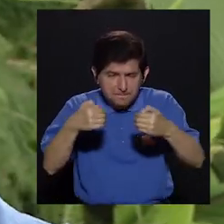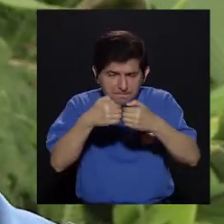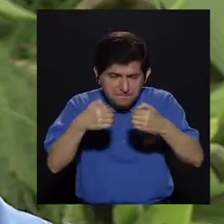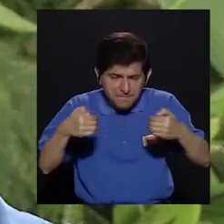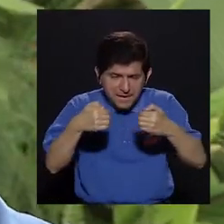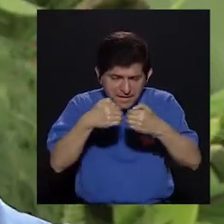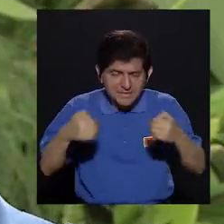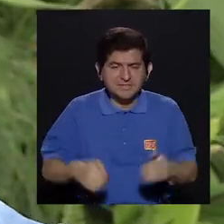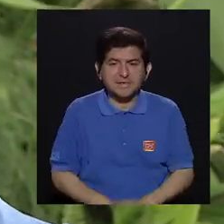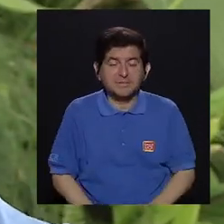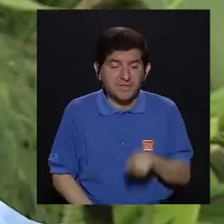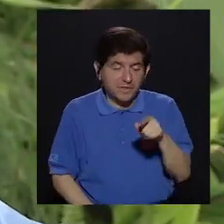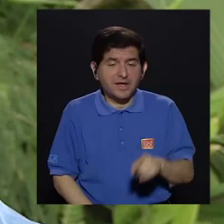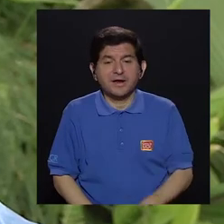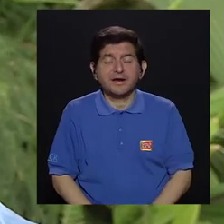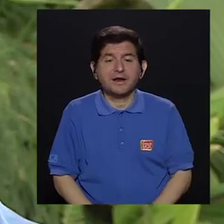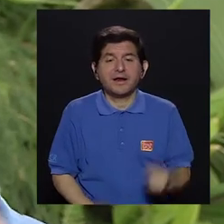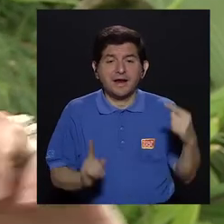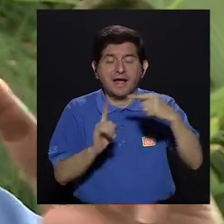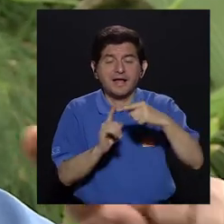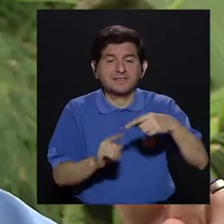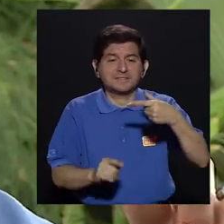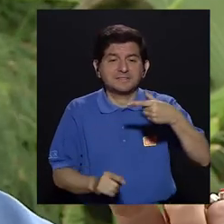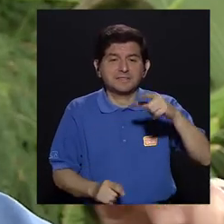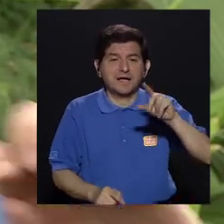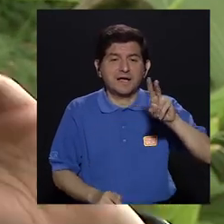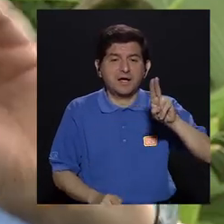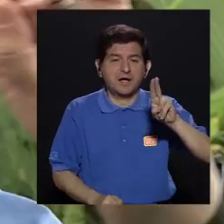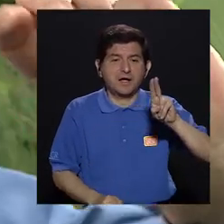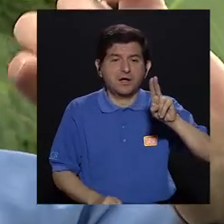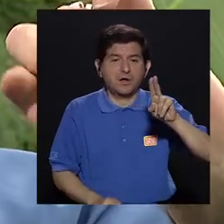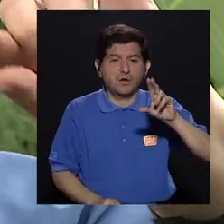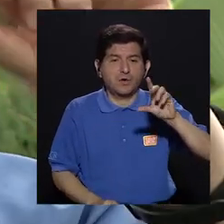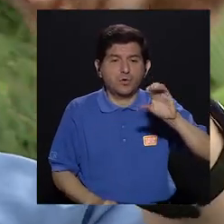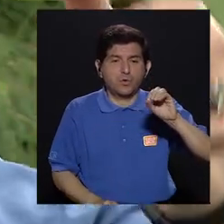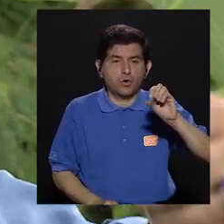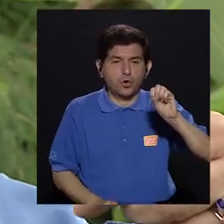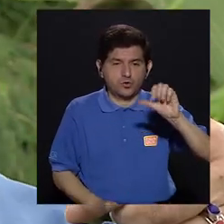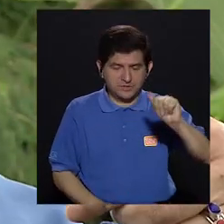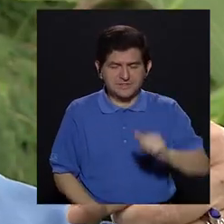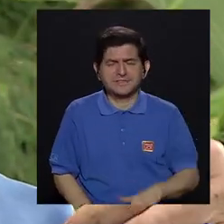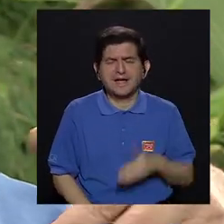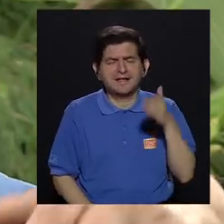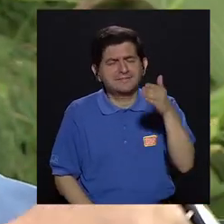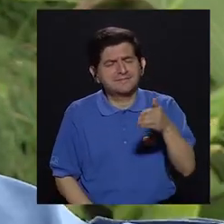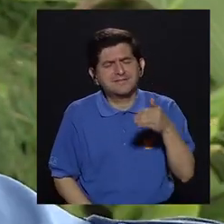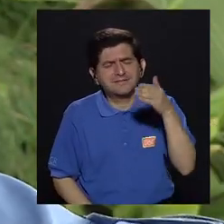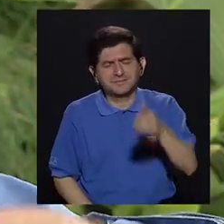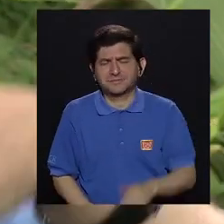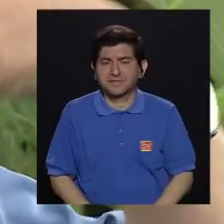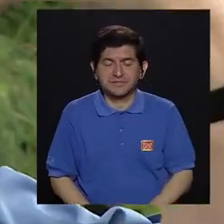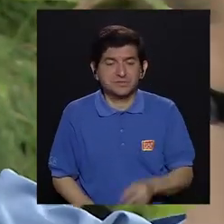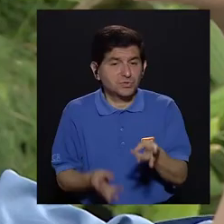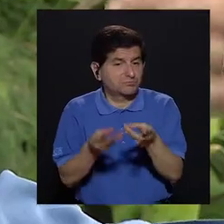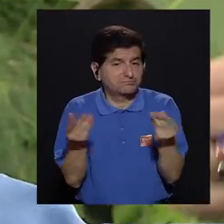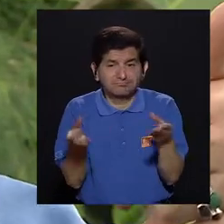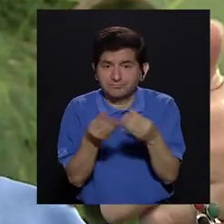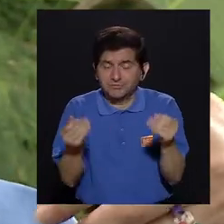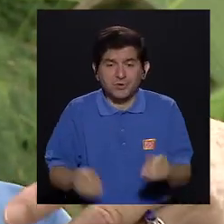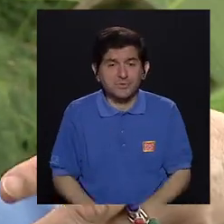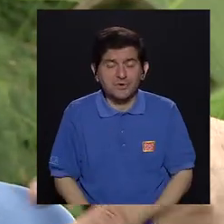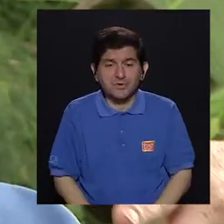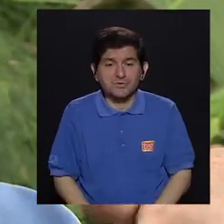separación, digamos, de esos carbohidratos en glucosas, y esa absorción de esa glucosa es muy lenta. Entonces, no nos produce